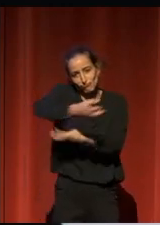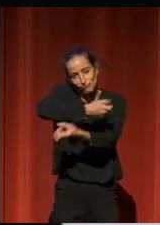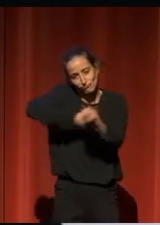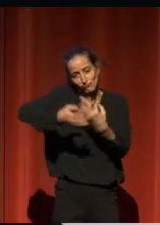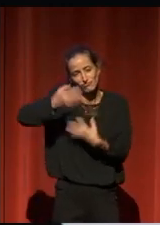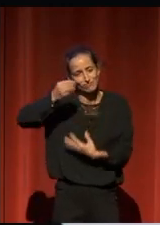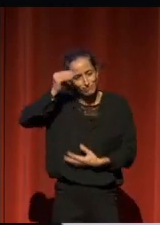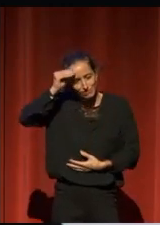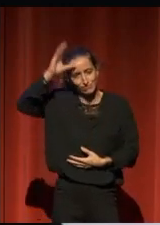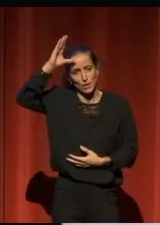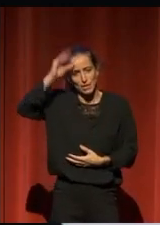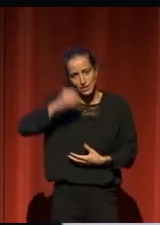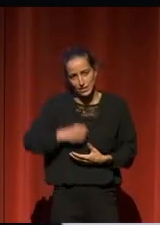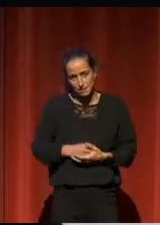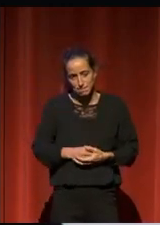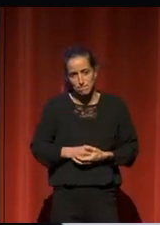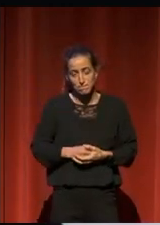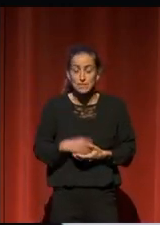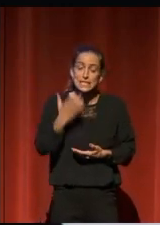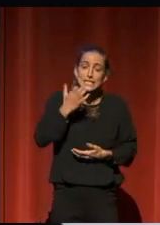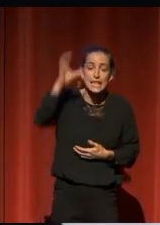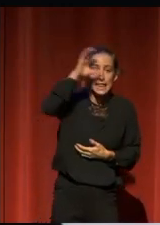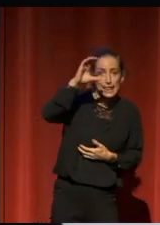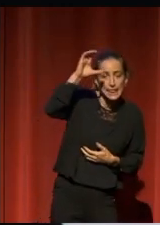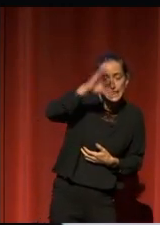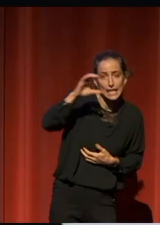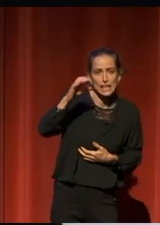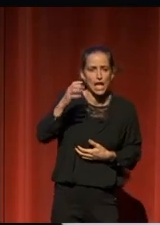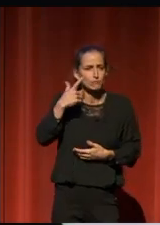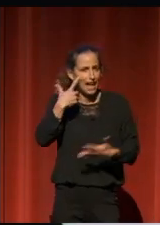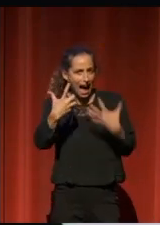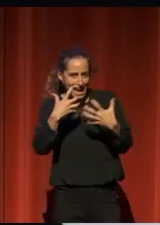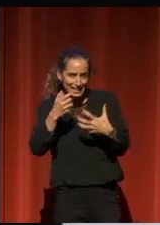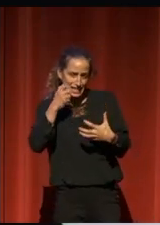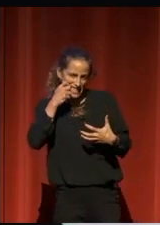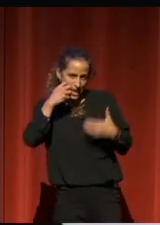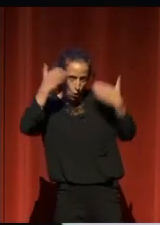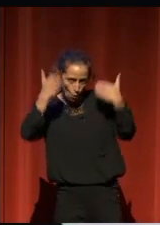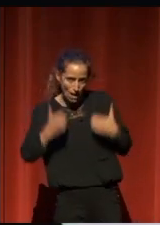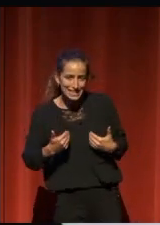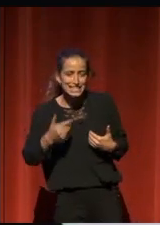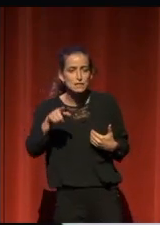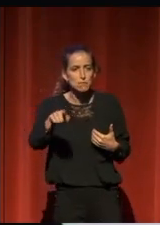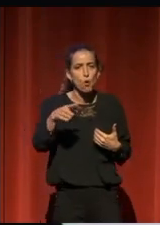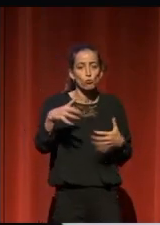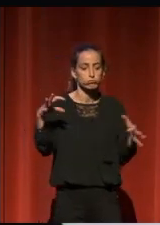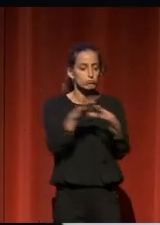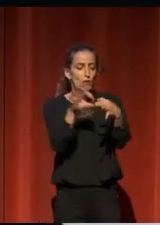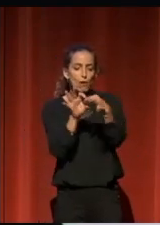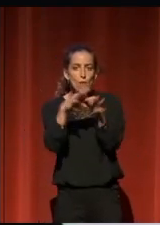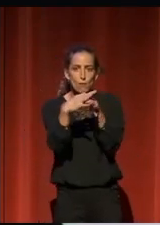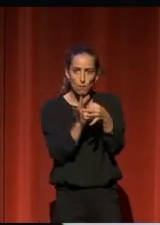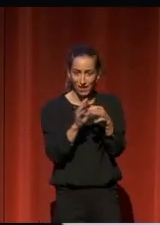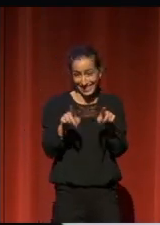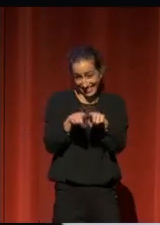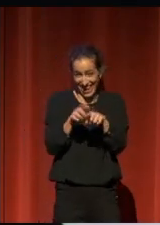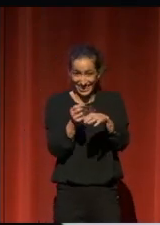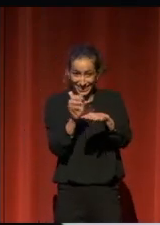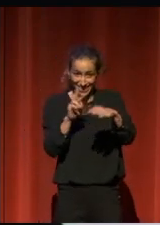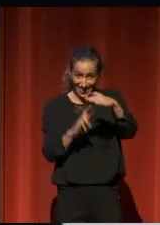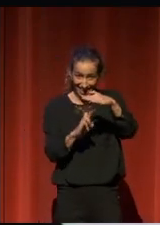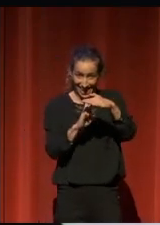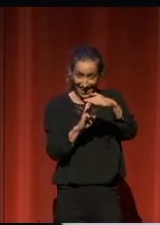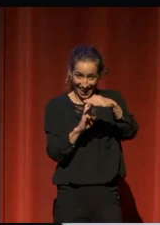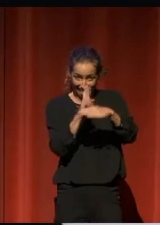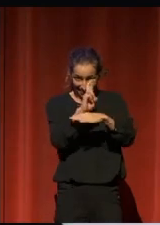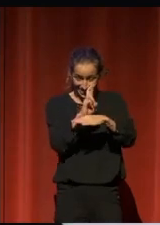Si la ciencia y las artes del humanismo establecieron un vínculo en los tiempos renacentistas, la época de